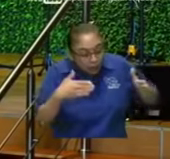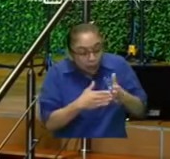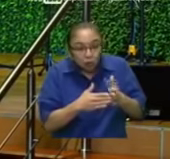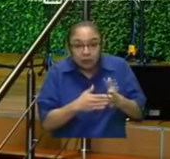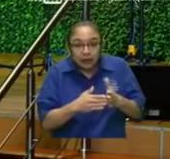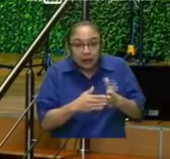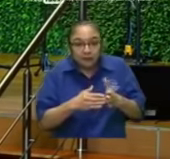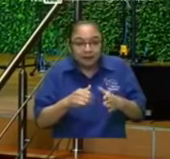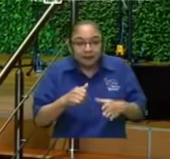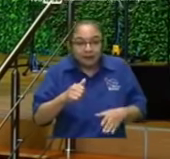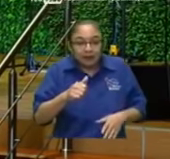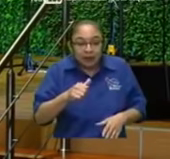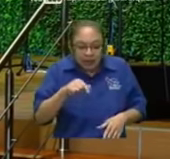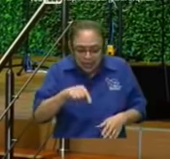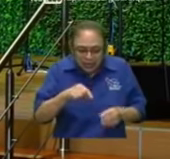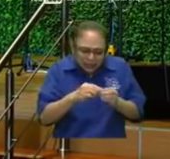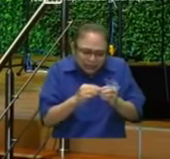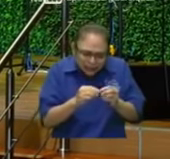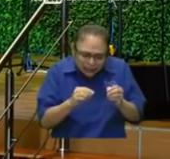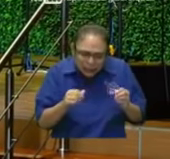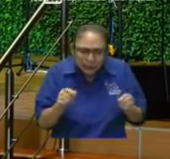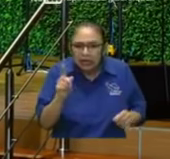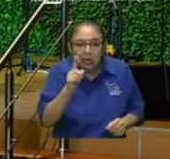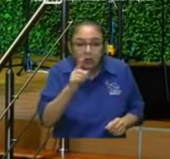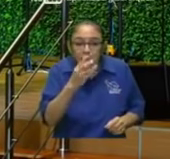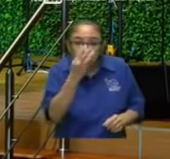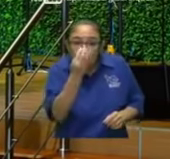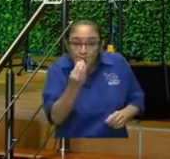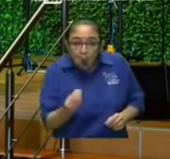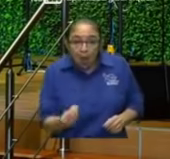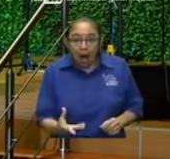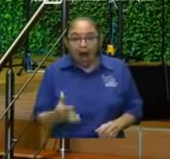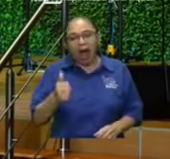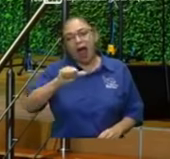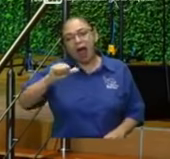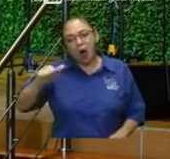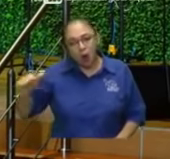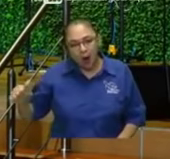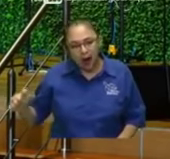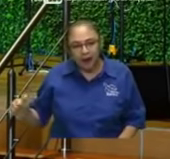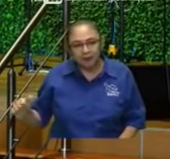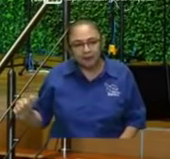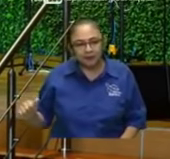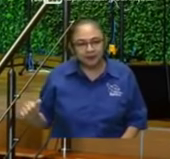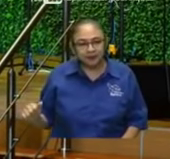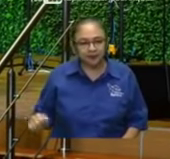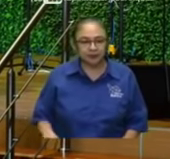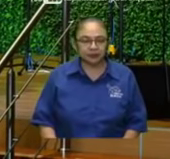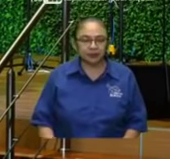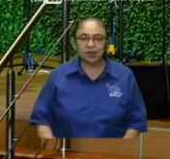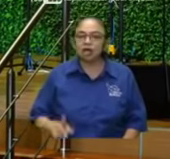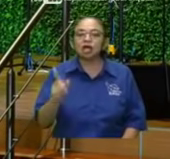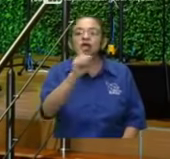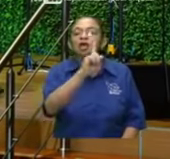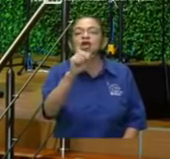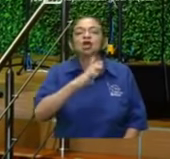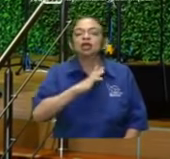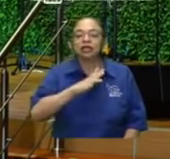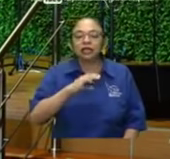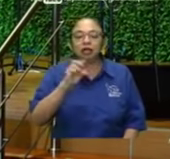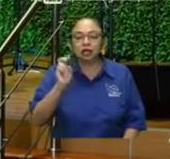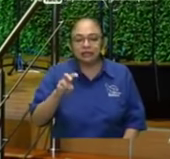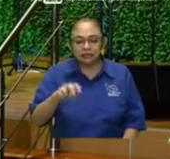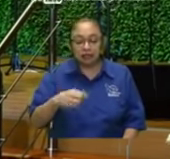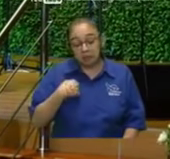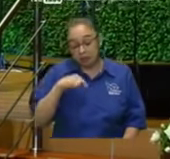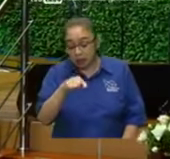el agua no puede, esa tierra no puede succionar agua. No tiene lo necesario para que brote, pero